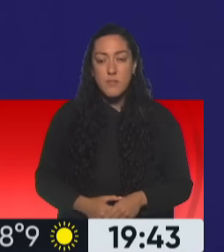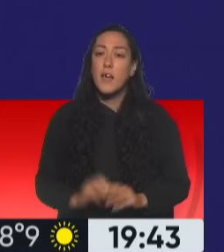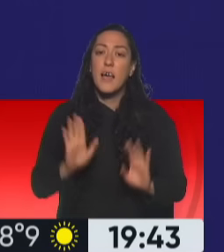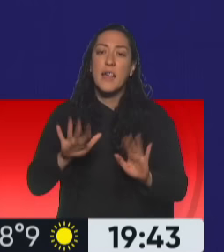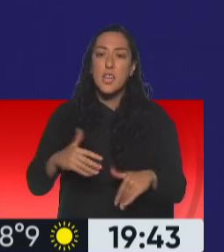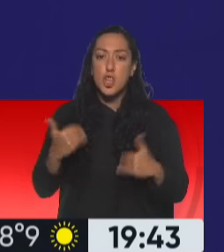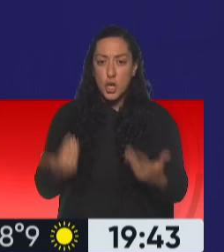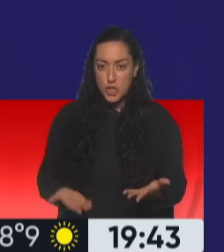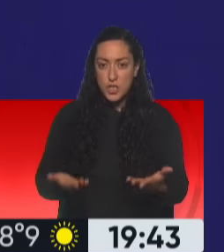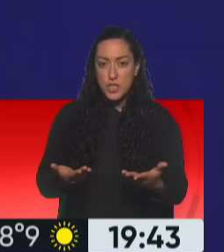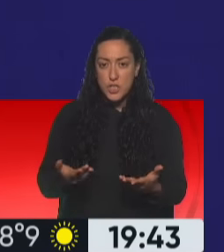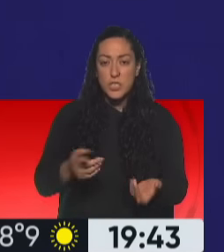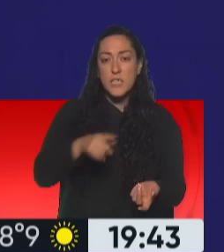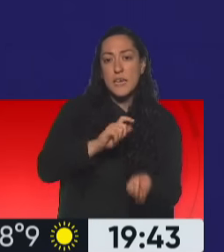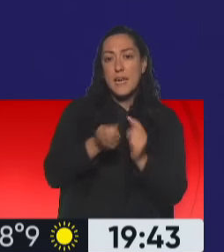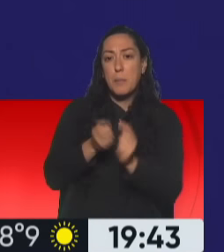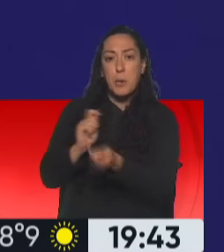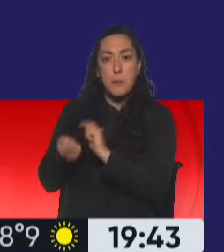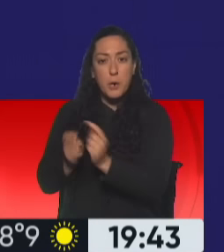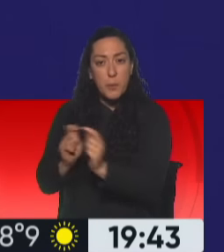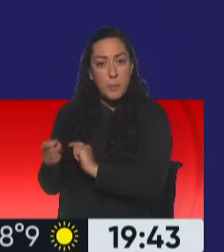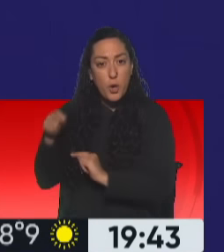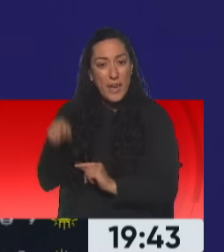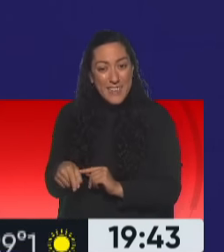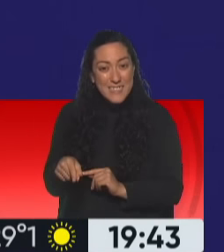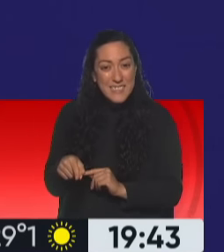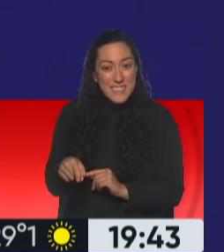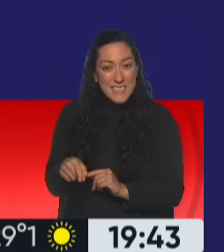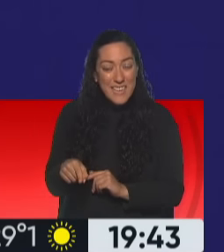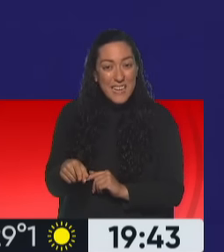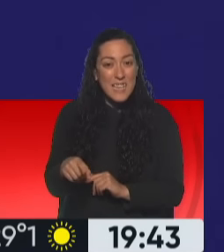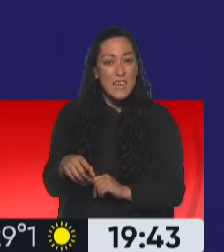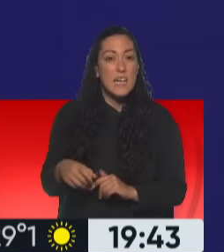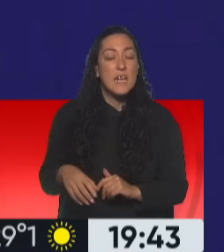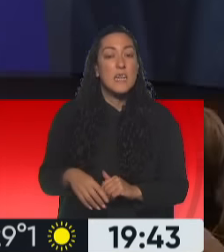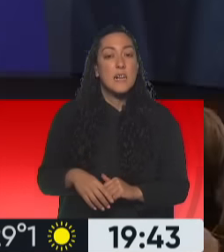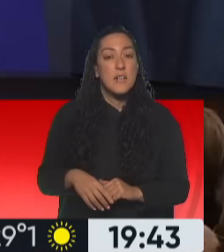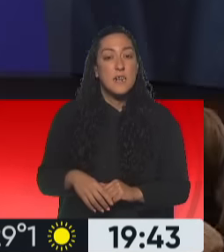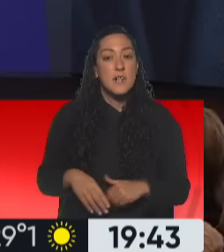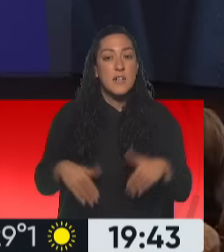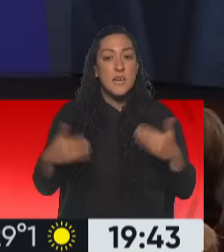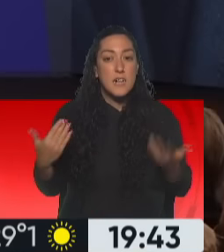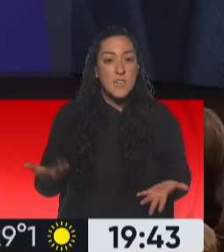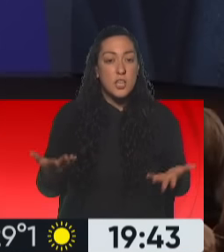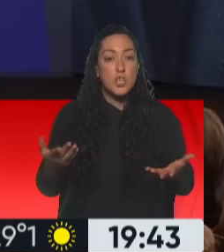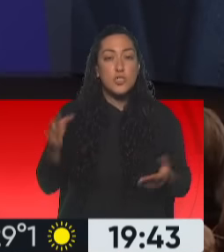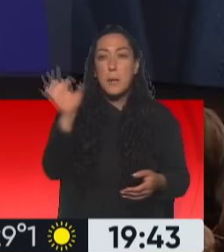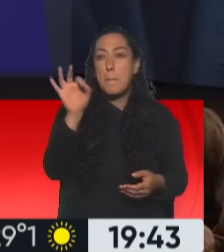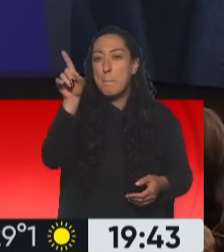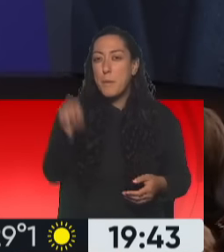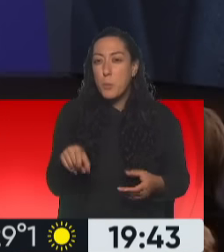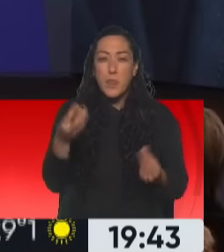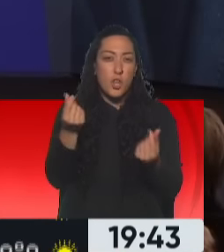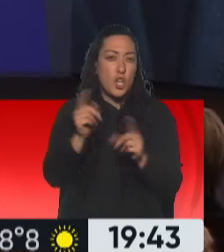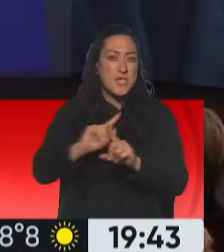Entonces, dada esa volatilidad, no tiene mucho sentido trabajar con el promedio.